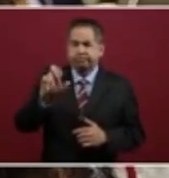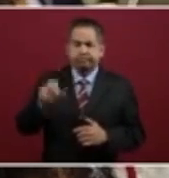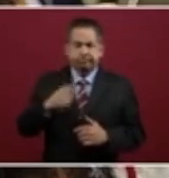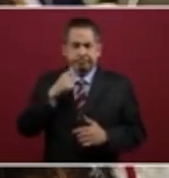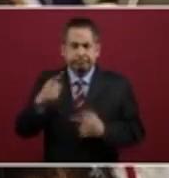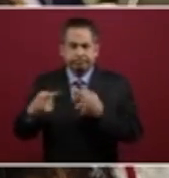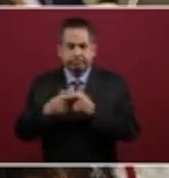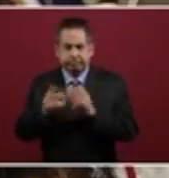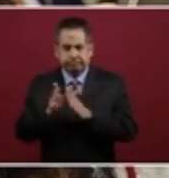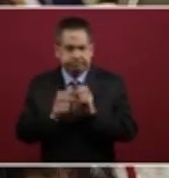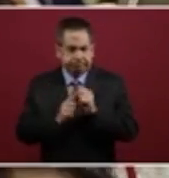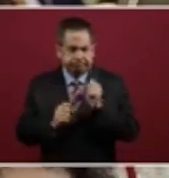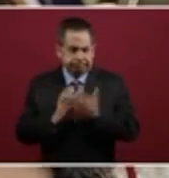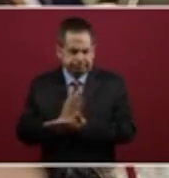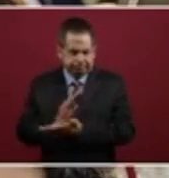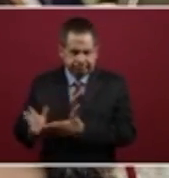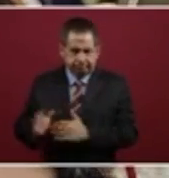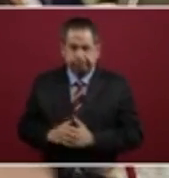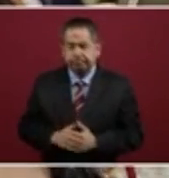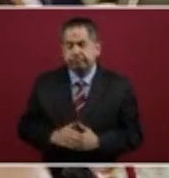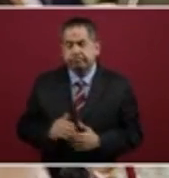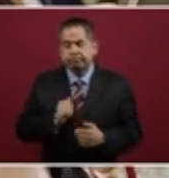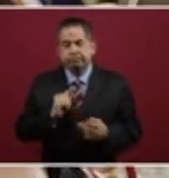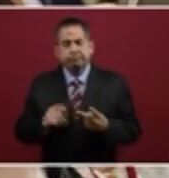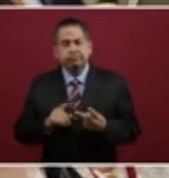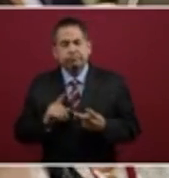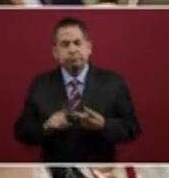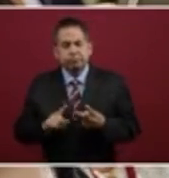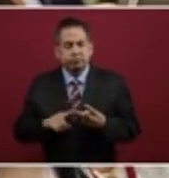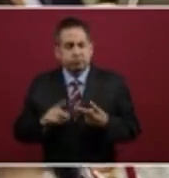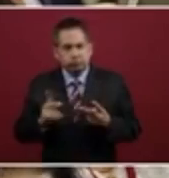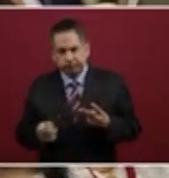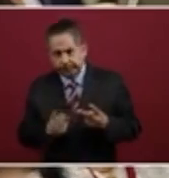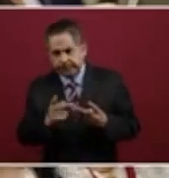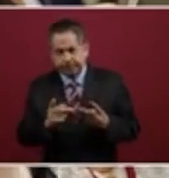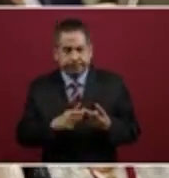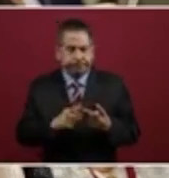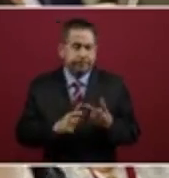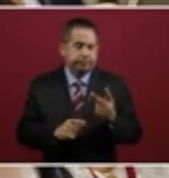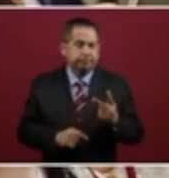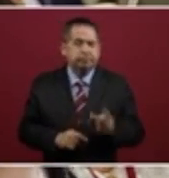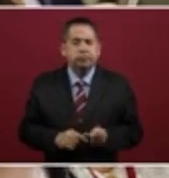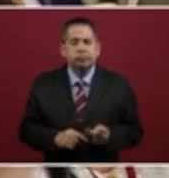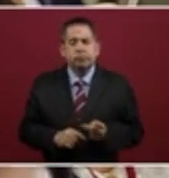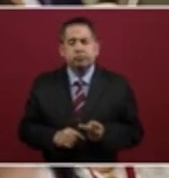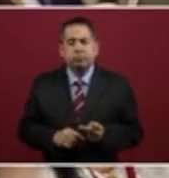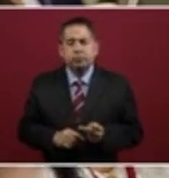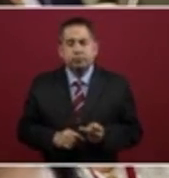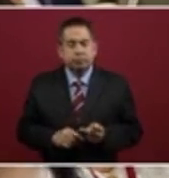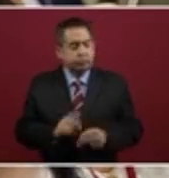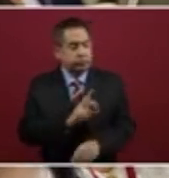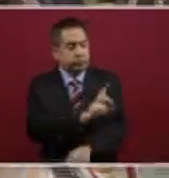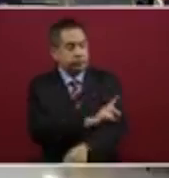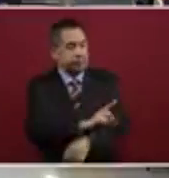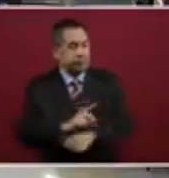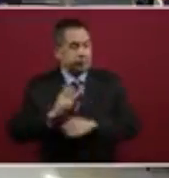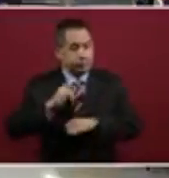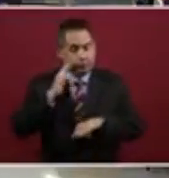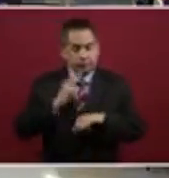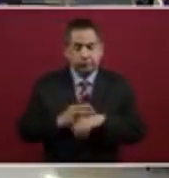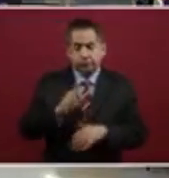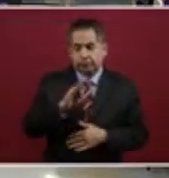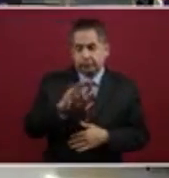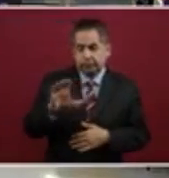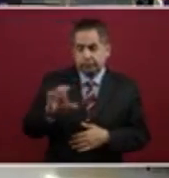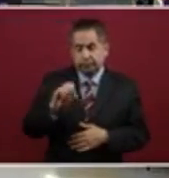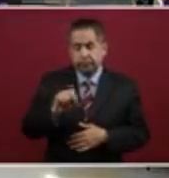Nación, esa es una. Y aprovechando la segunda parte, la segunda pregunta, el delegado que tiene en Baja California Sur,